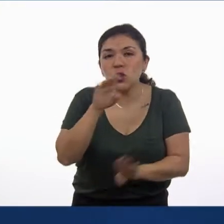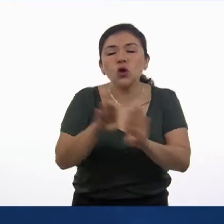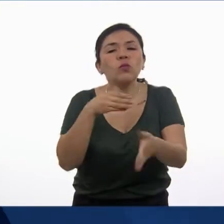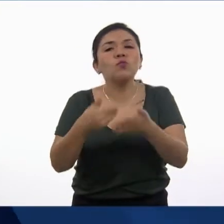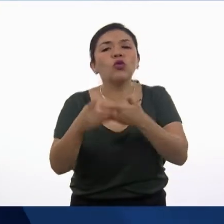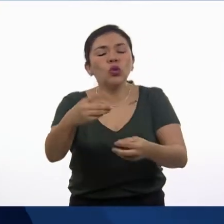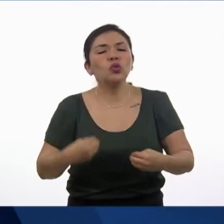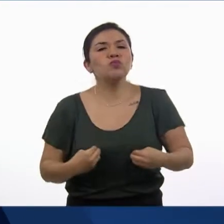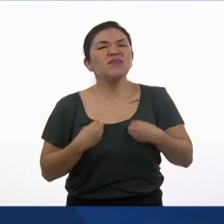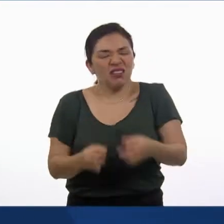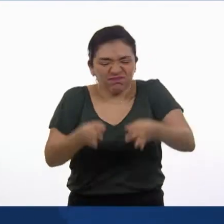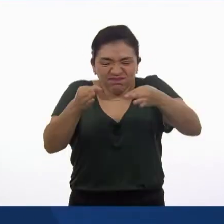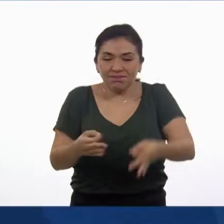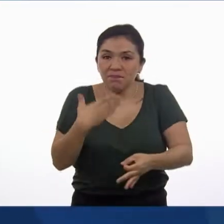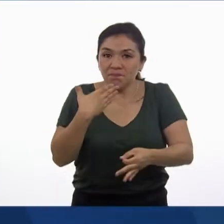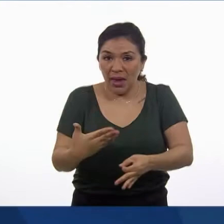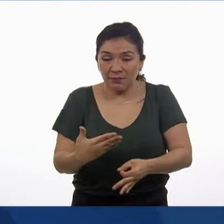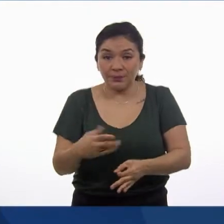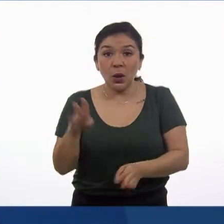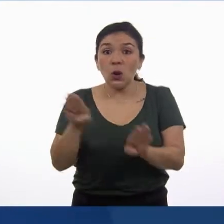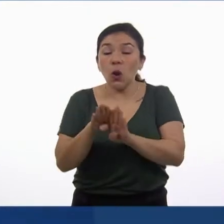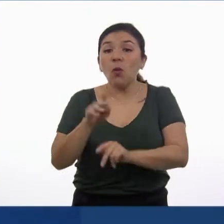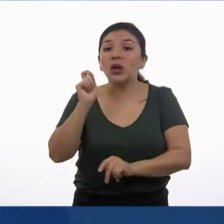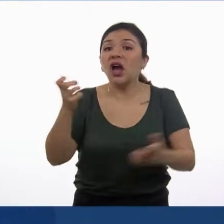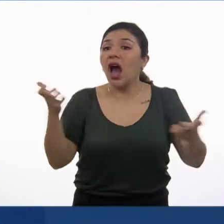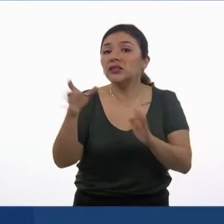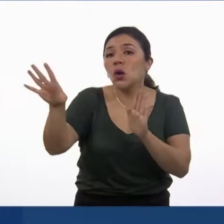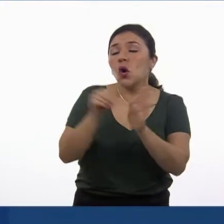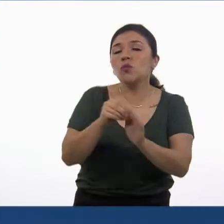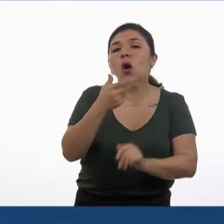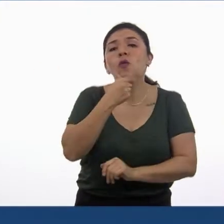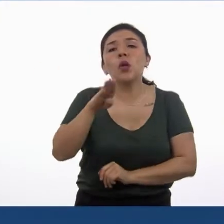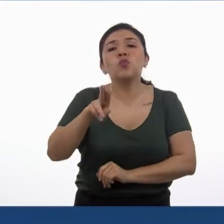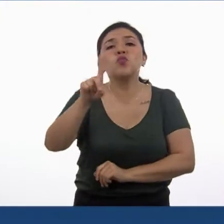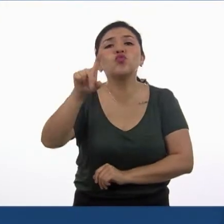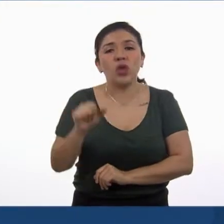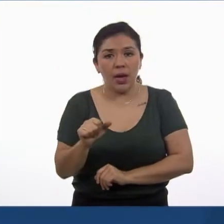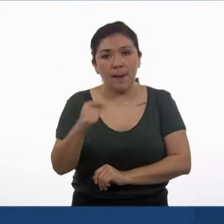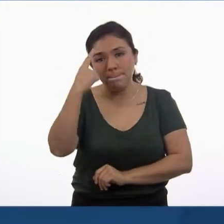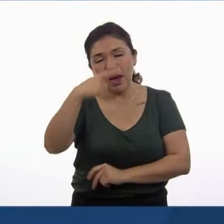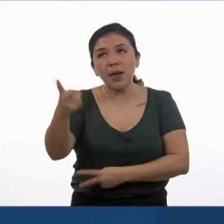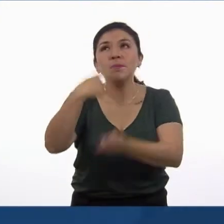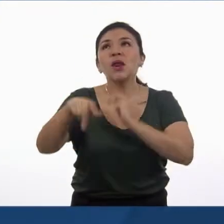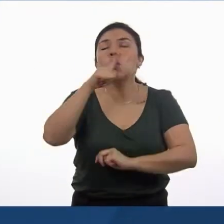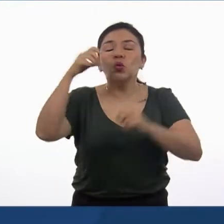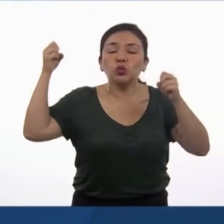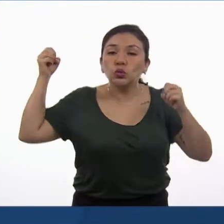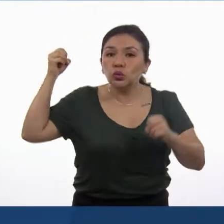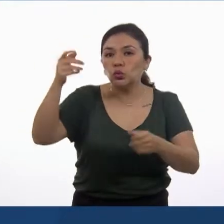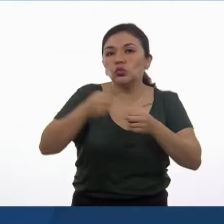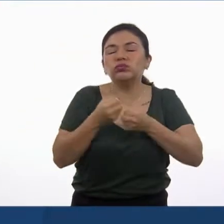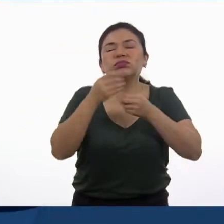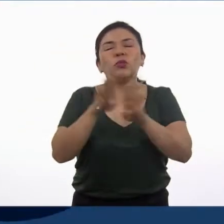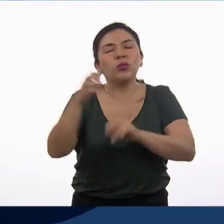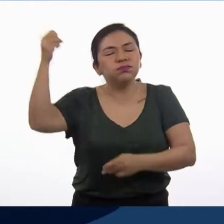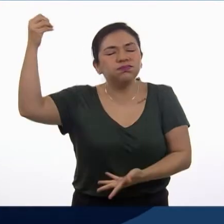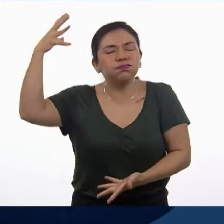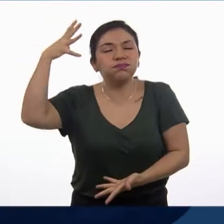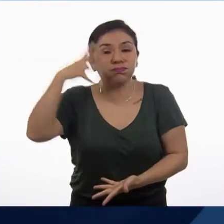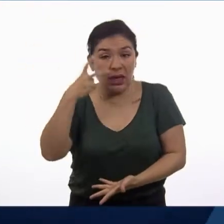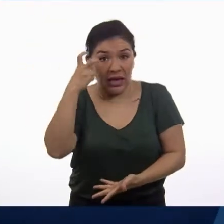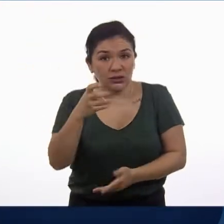vida perfecta, como la seguida por Buda en la senda de la iluminación. Partiendo del cielo, el futuro Buda anuncia